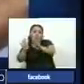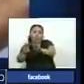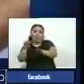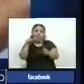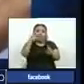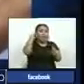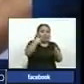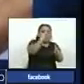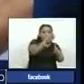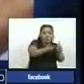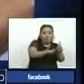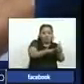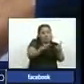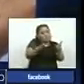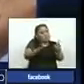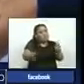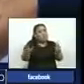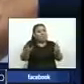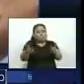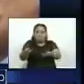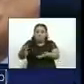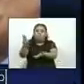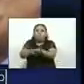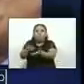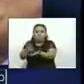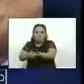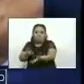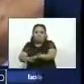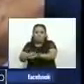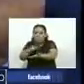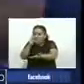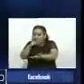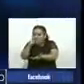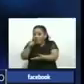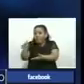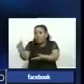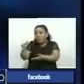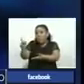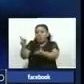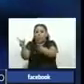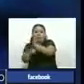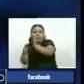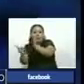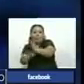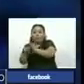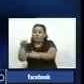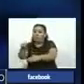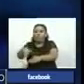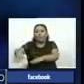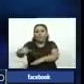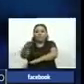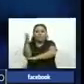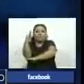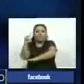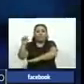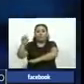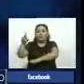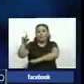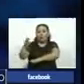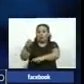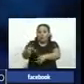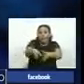Pérez habría suscrito contratos fraudulentos de arrendamiento para la sede diplomática y se quedaba con